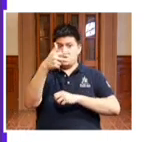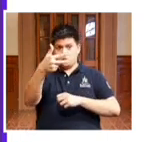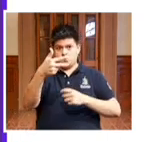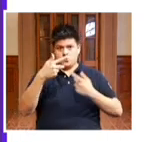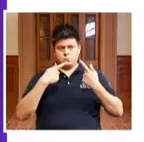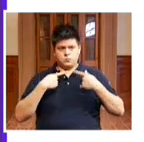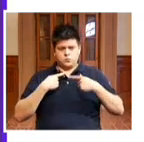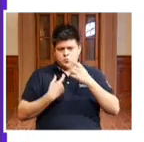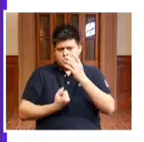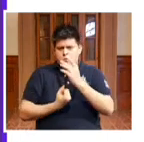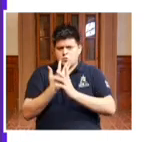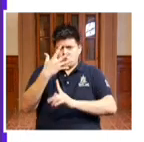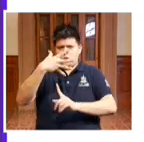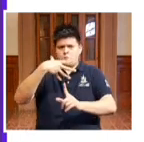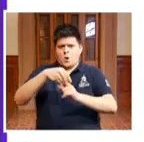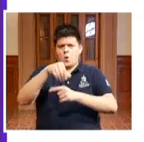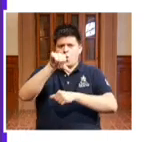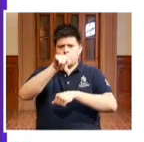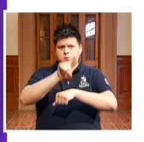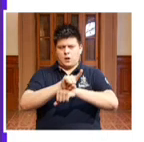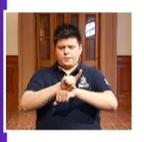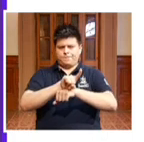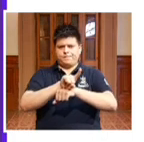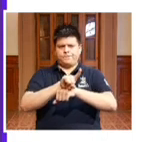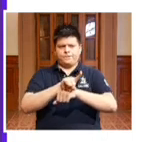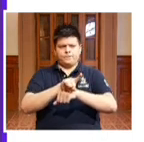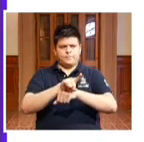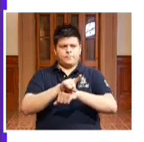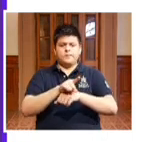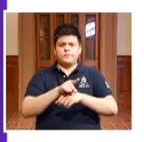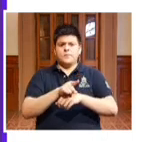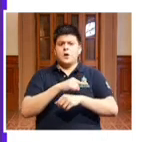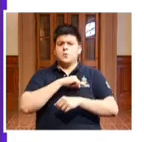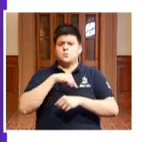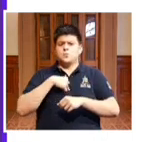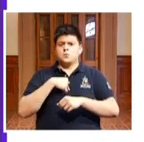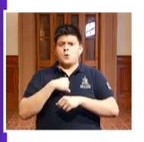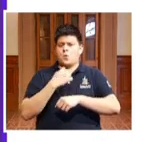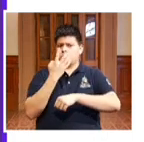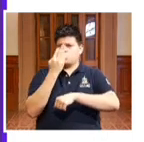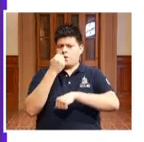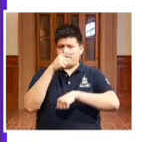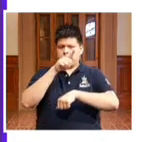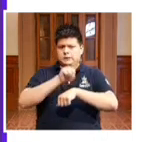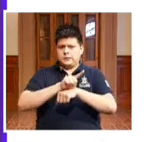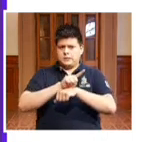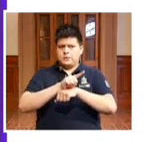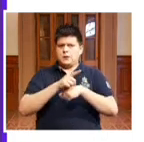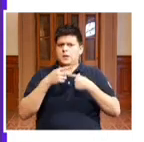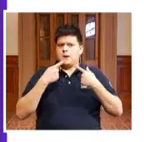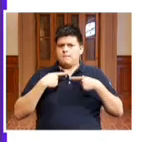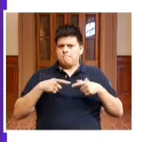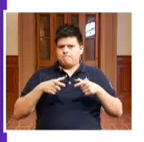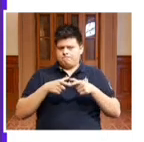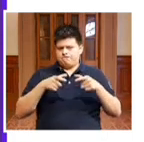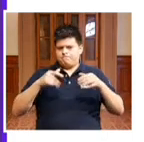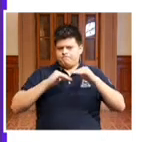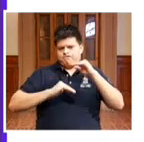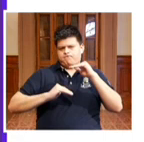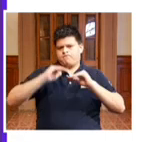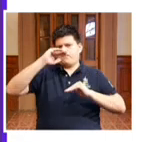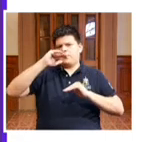668 casos nuevos para el día de hoy. Hoy estamos en el 9º día en donde los casos están por arriba